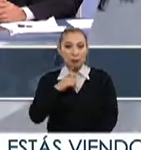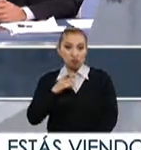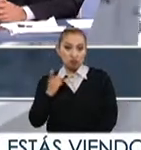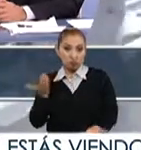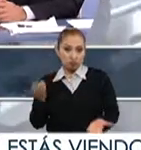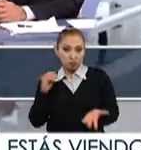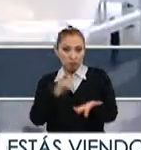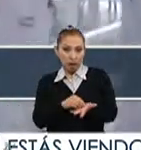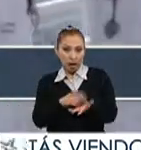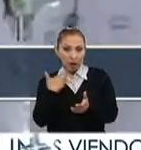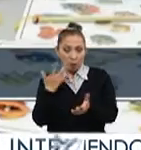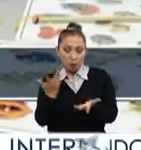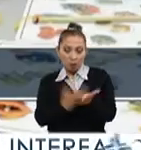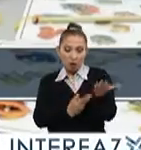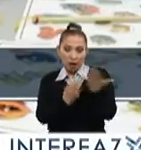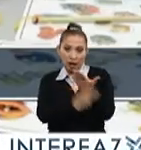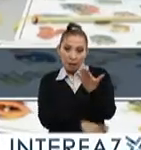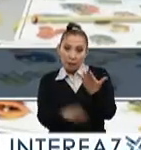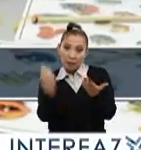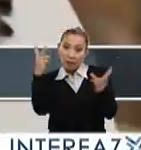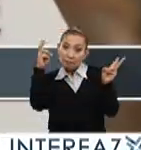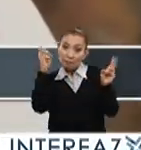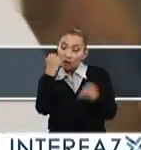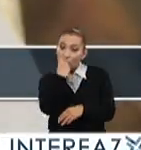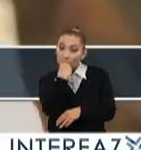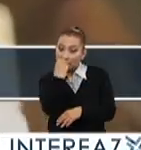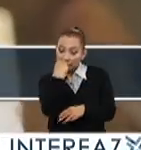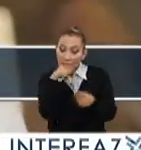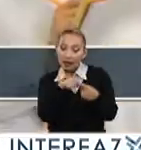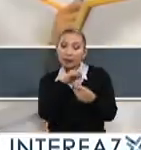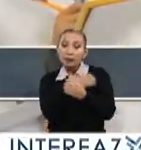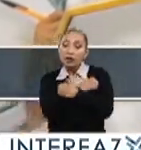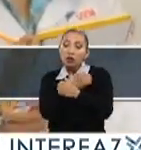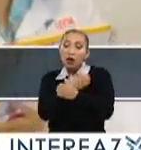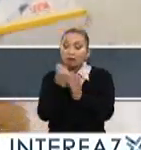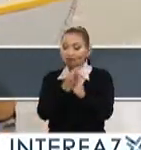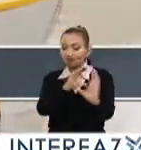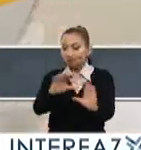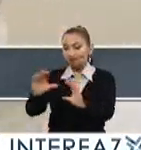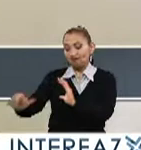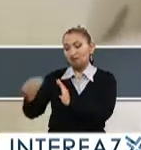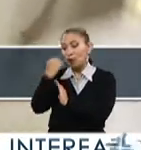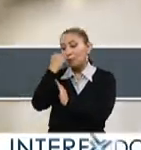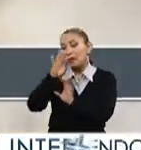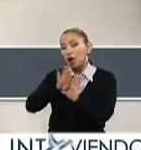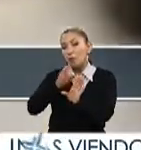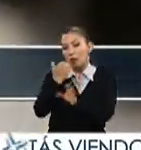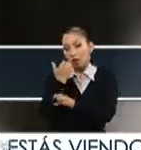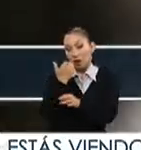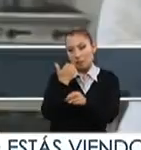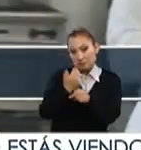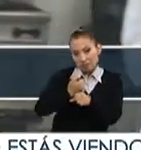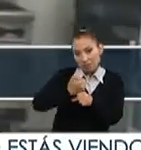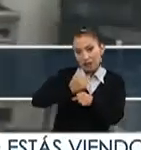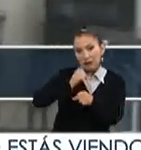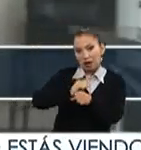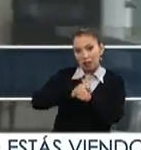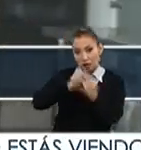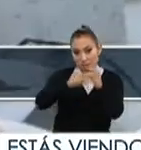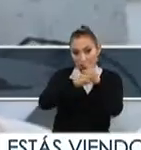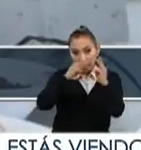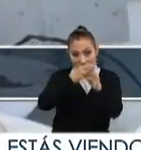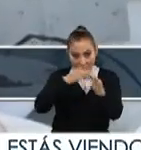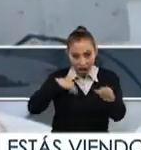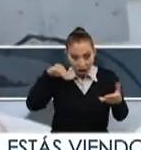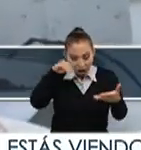implementar cuestiones desde políticas alimentarias hasta una educación alimentaria en los niveles básicos, ¿no? Que es normalmente en las currículas no